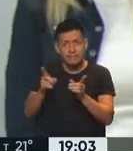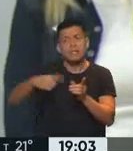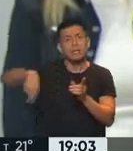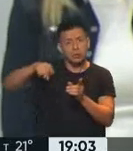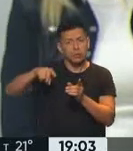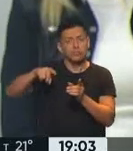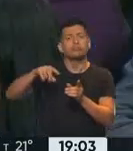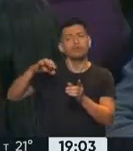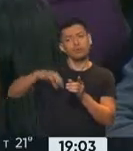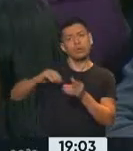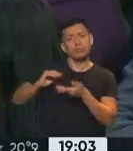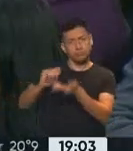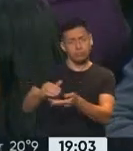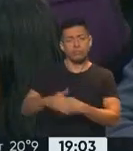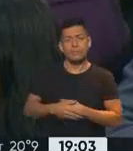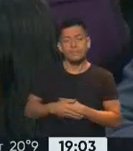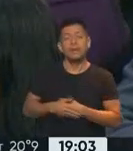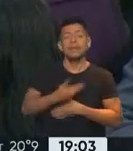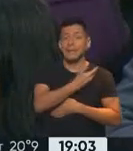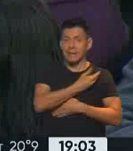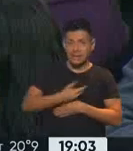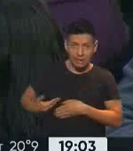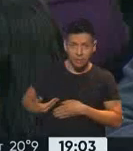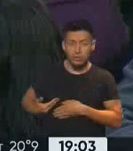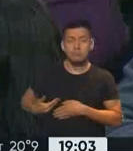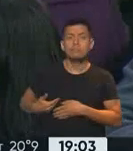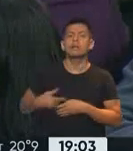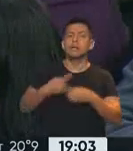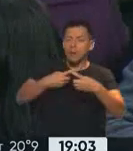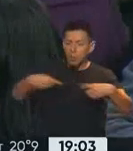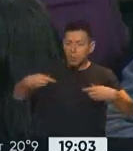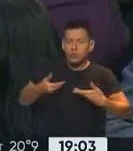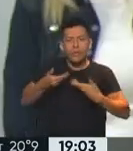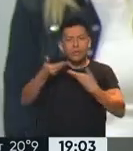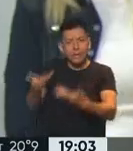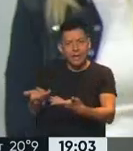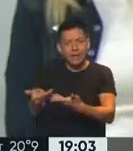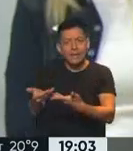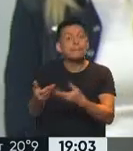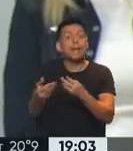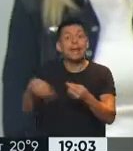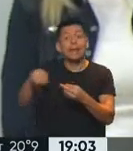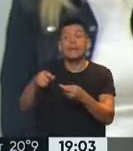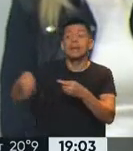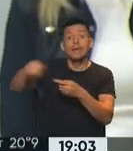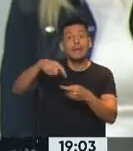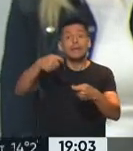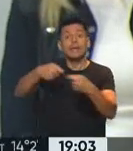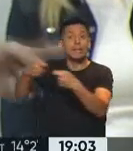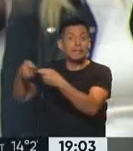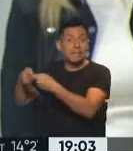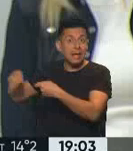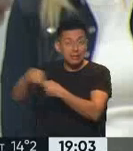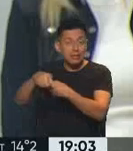ingresos. El Estado poniendo recursos para que esos empresarios que